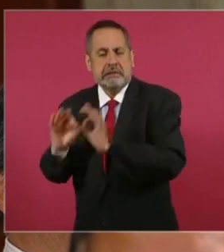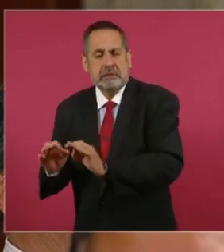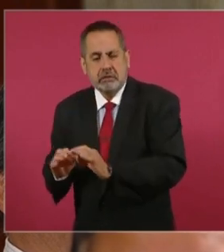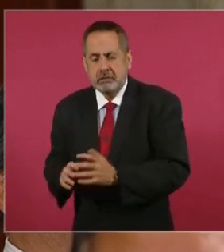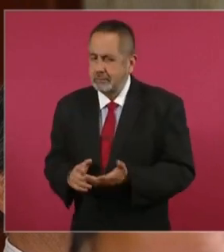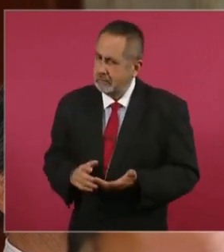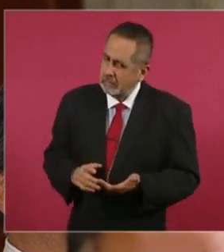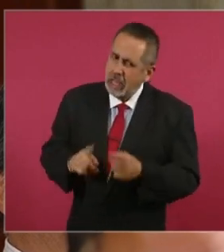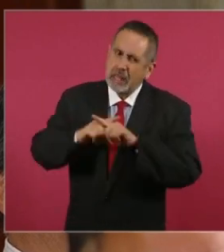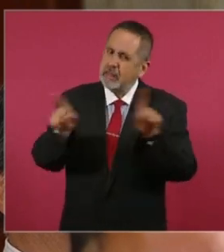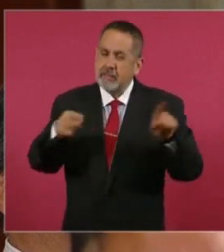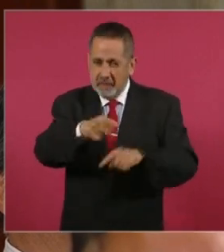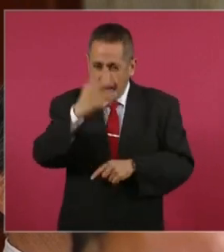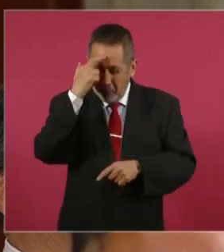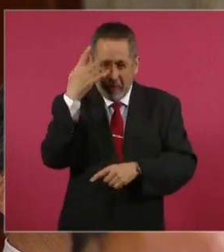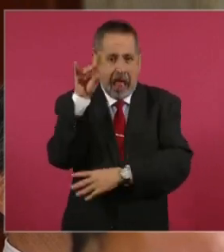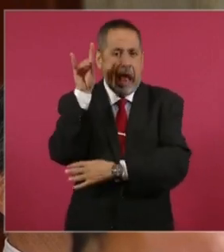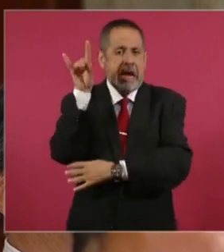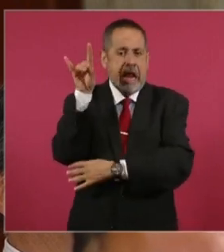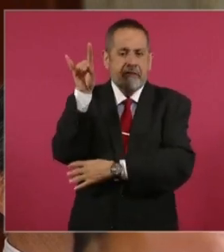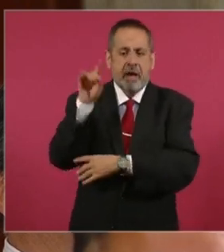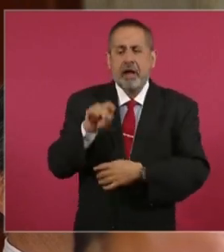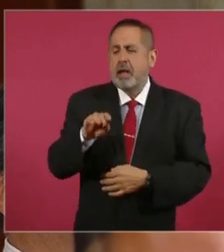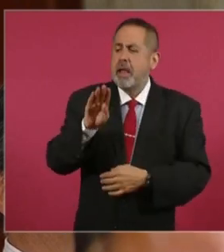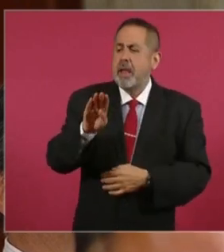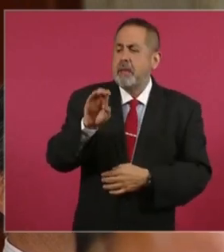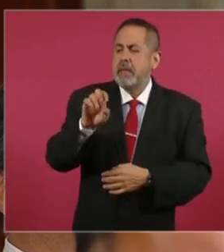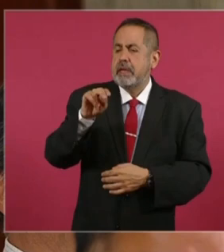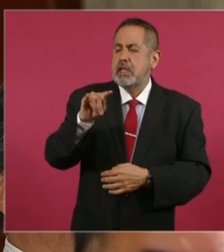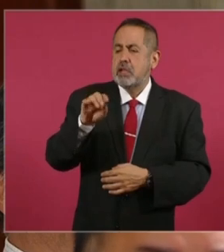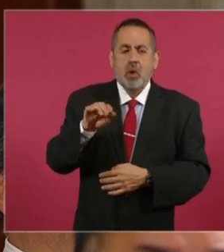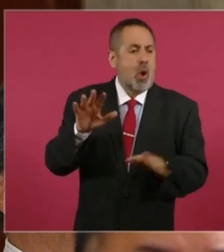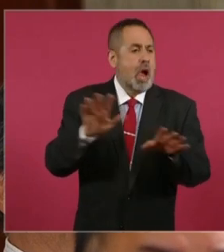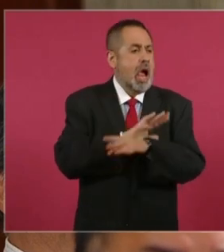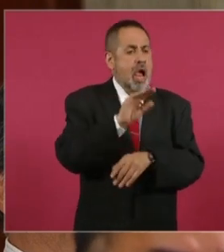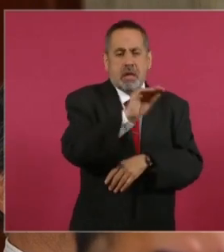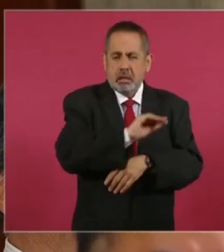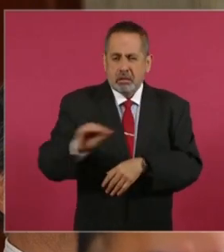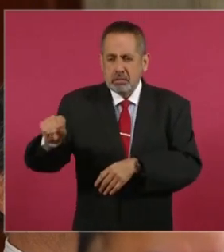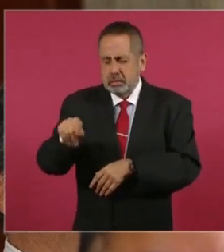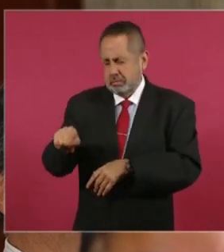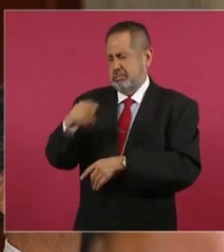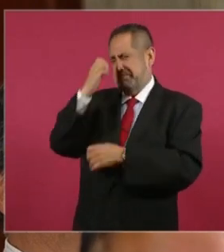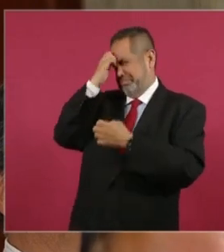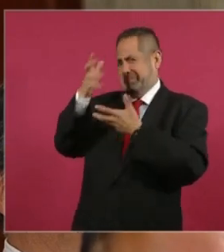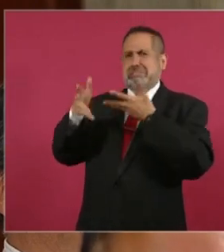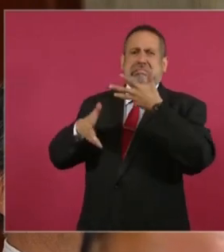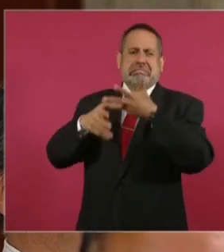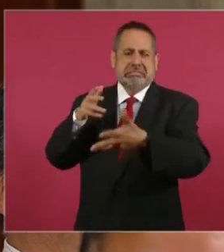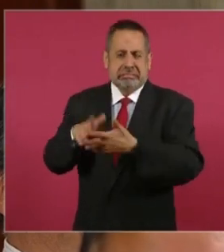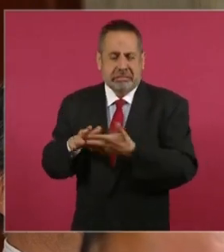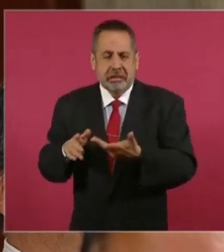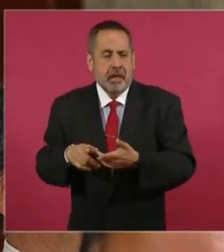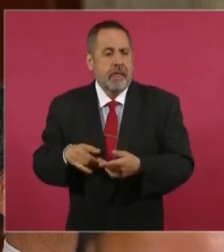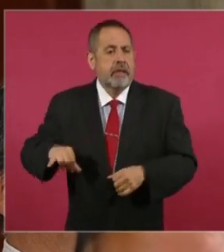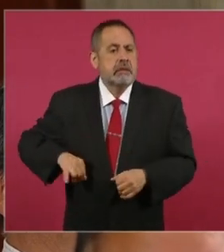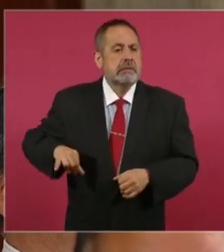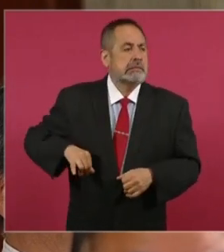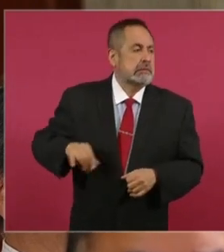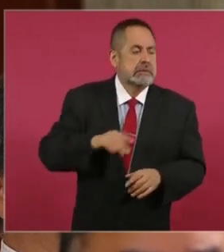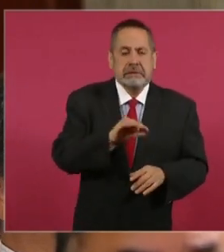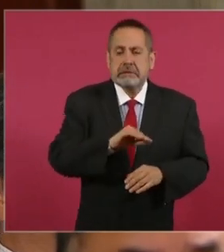sucedió con la jirafa Benito, que fue desplazada a un parque de diversiones opuesto a su naturaleza, siendo víctima de intereses